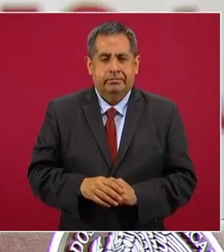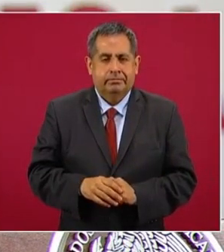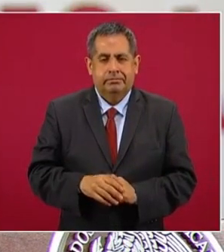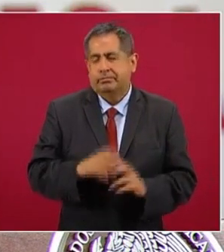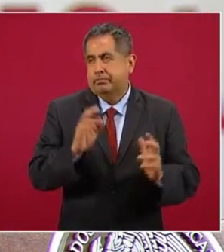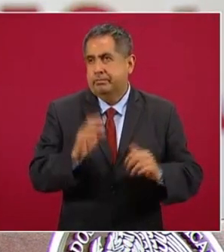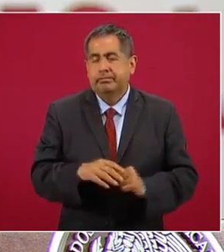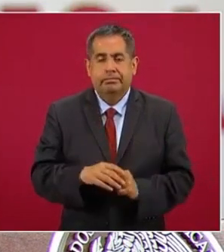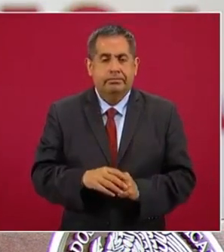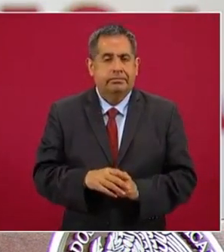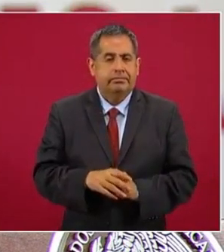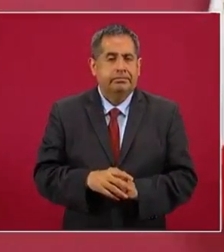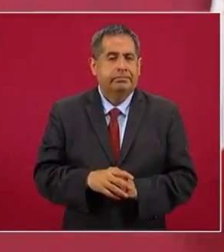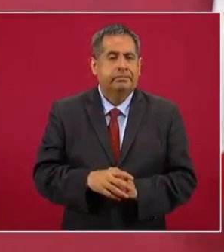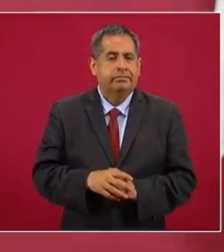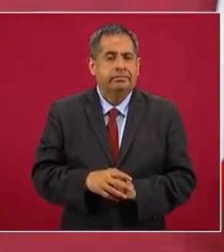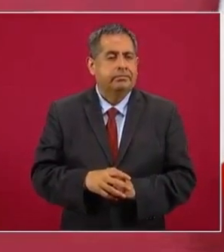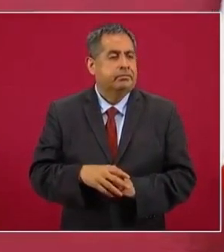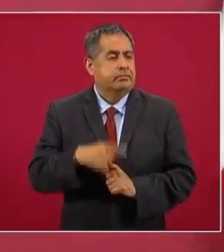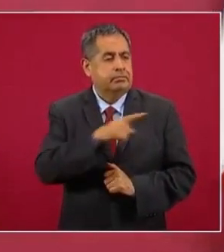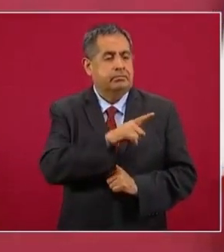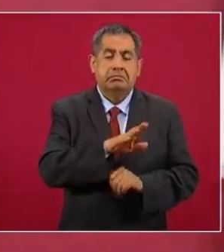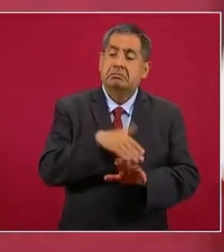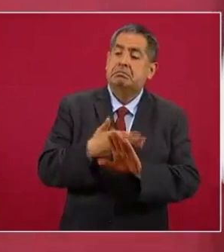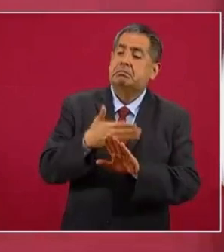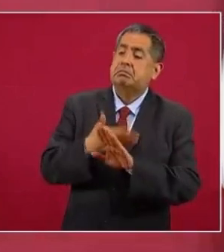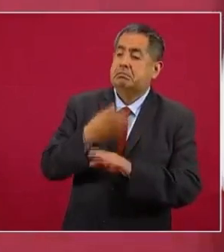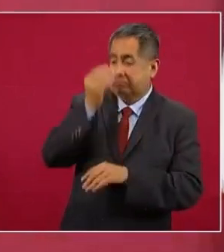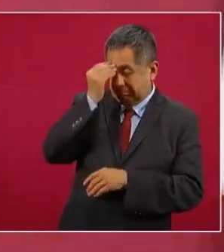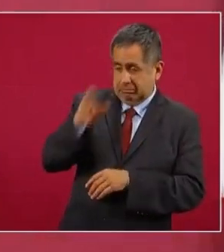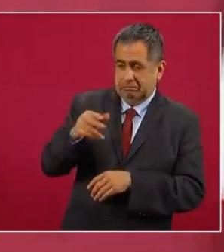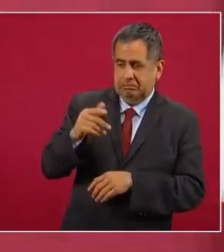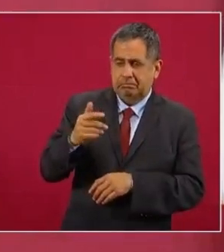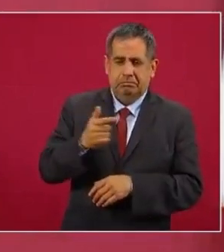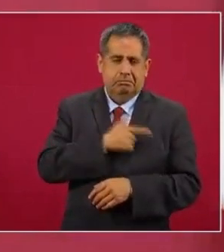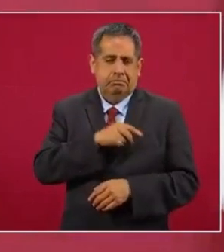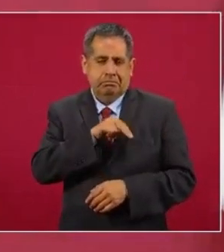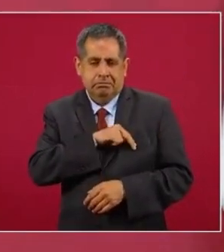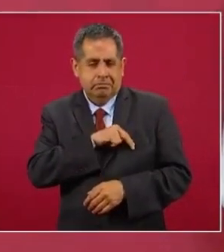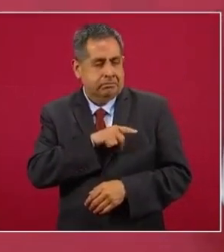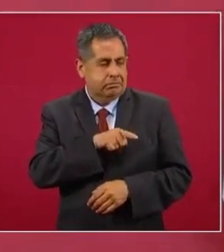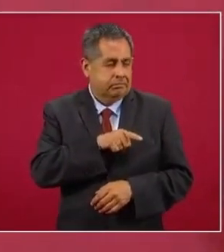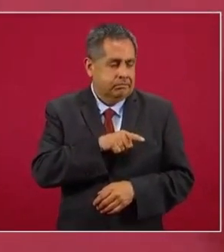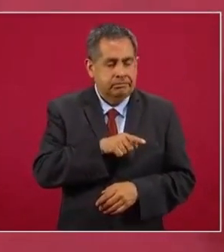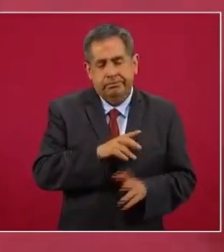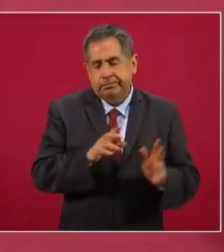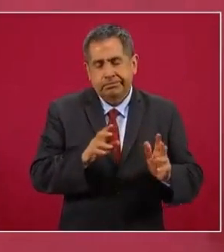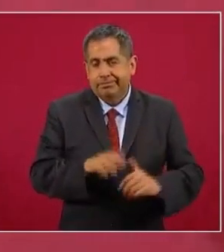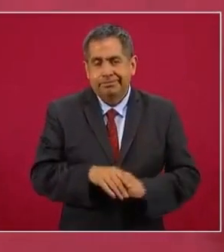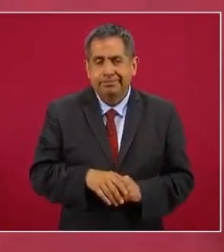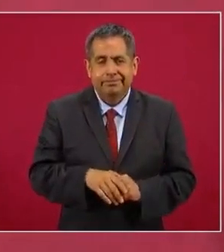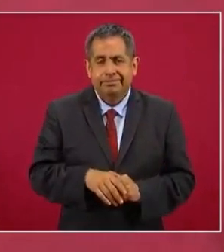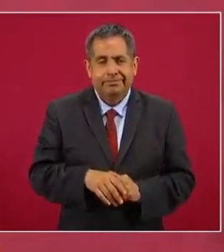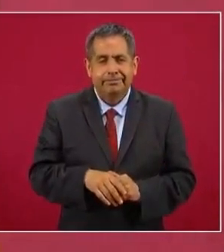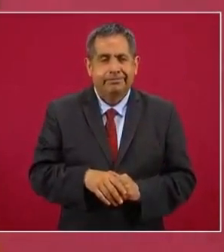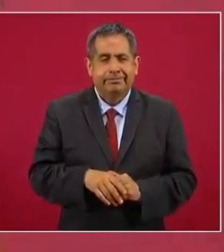Y si le está echando la culpa a la Guardia Nacional, pues está totalmente